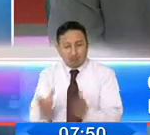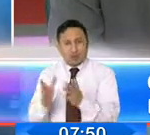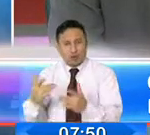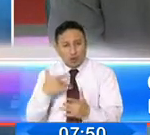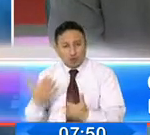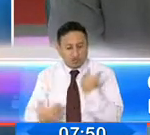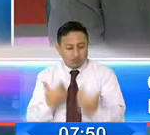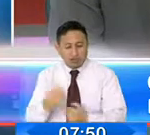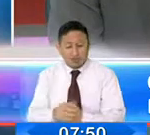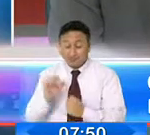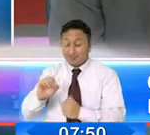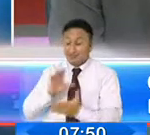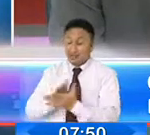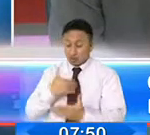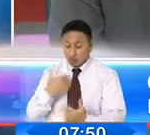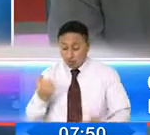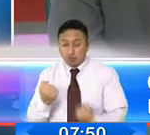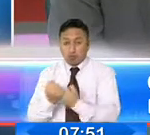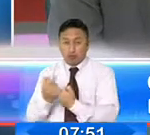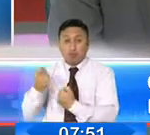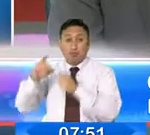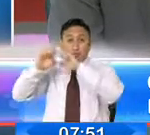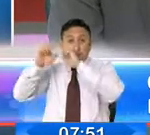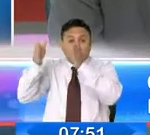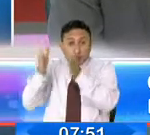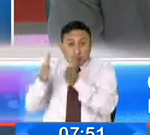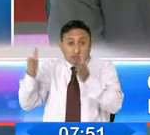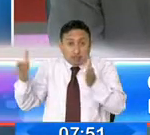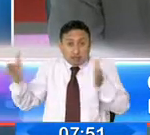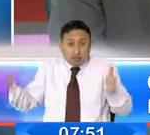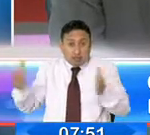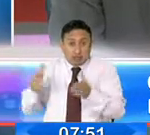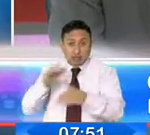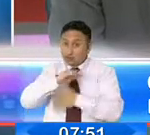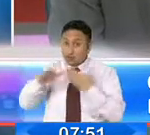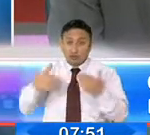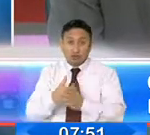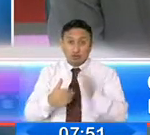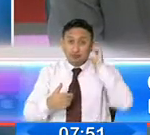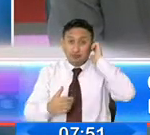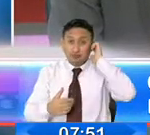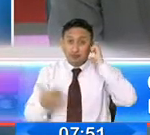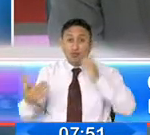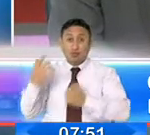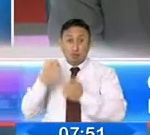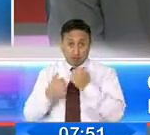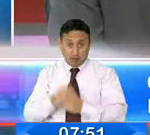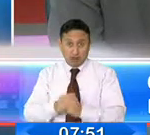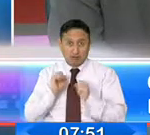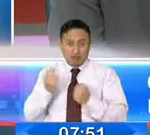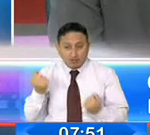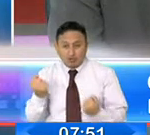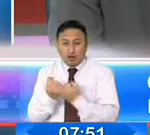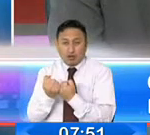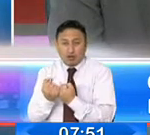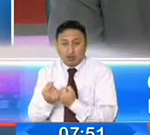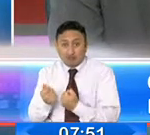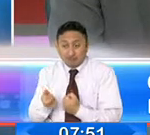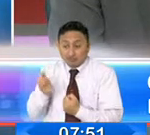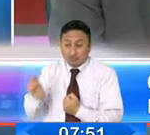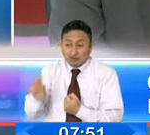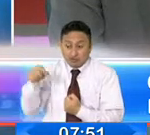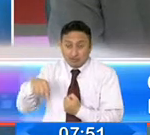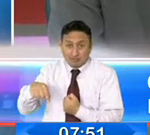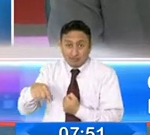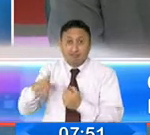estos emprendedores, a las empresas medianas, a las empresas que están con problemas, para de esa manera desarrollar un país